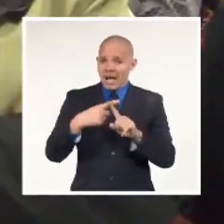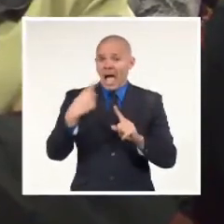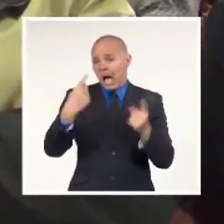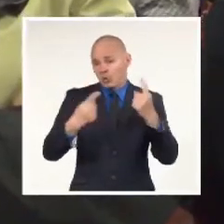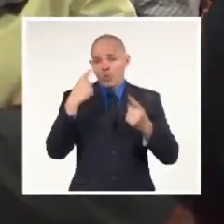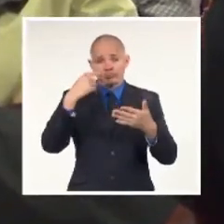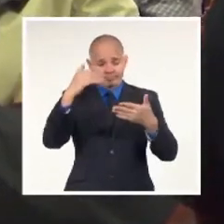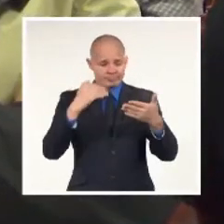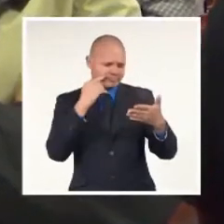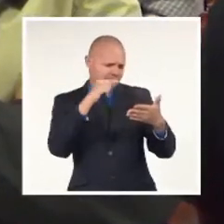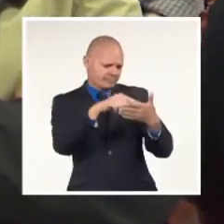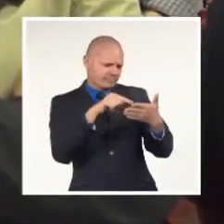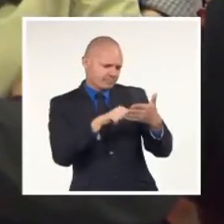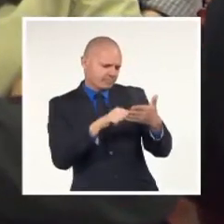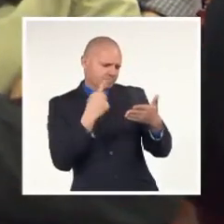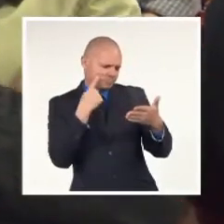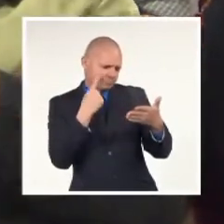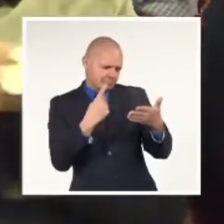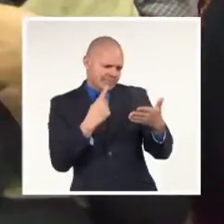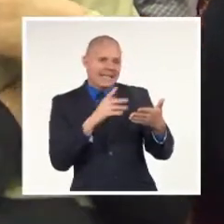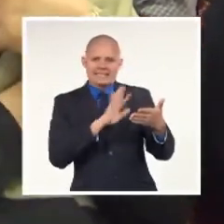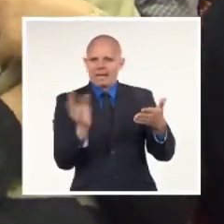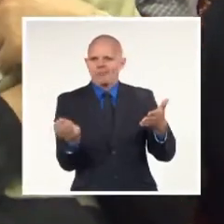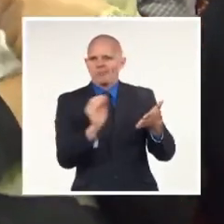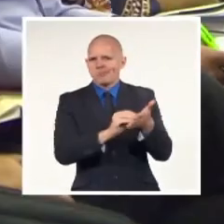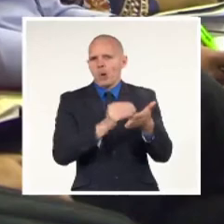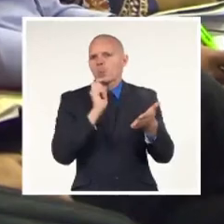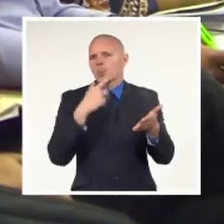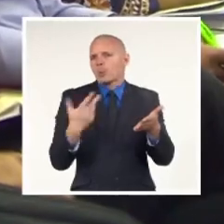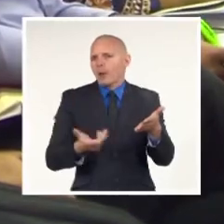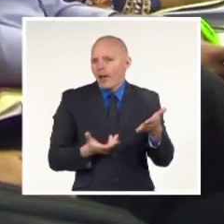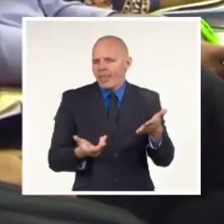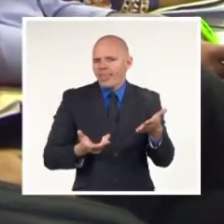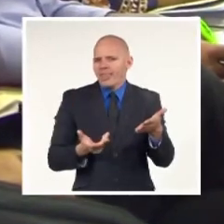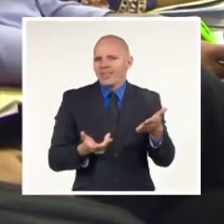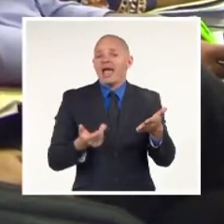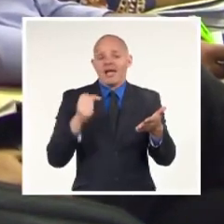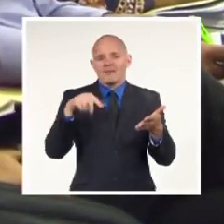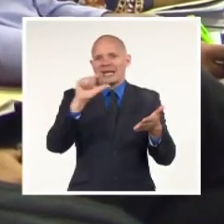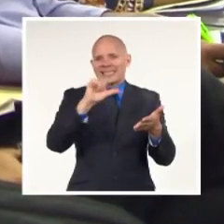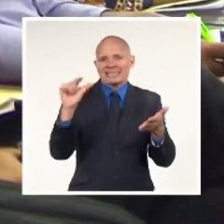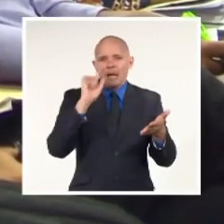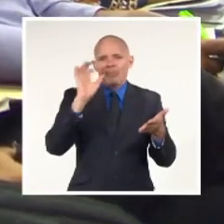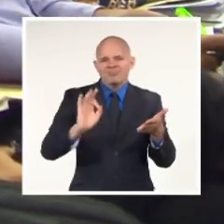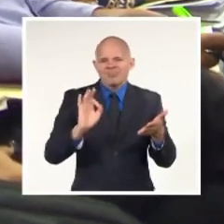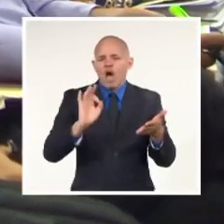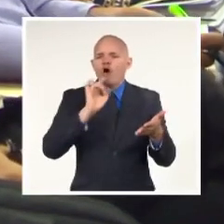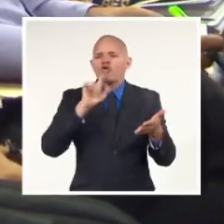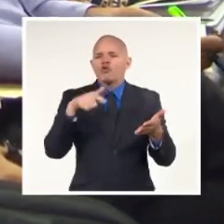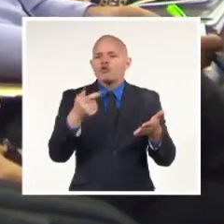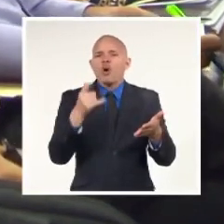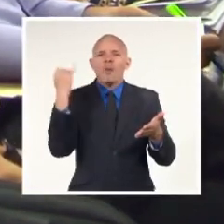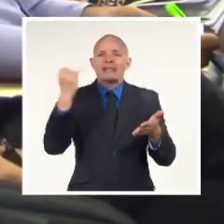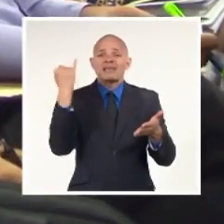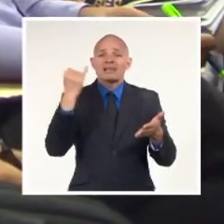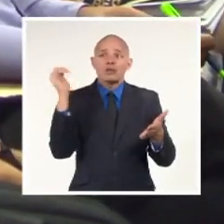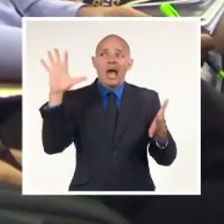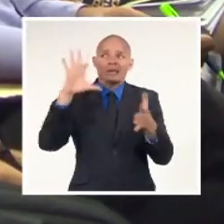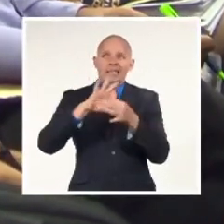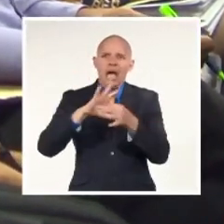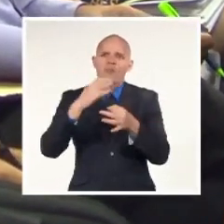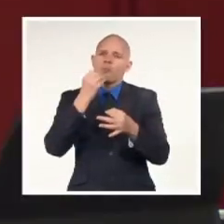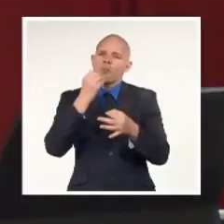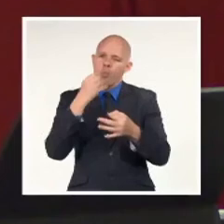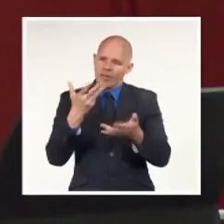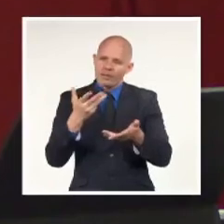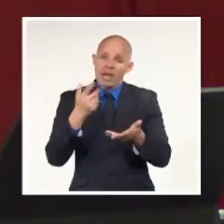avanzar más, donde tienen más potencialidad, ya incluyeron el tema de la inserción internacional. Eso es un análisis